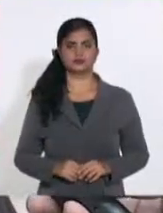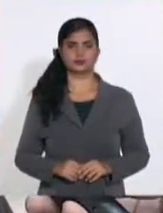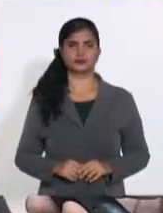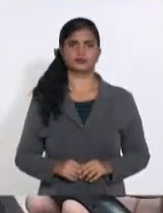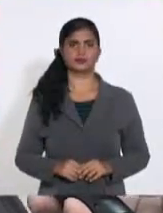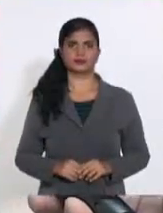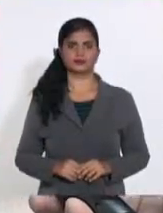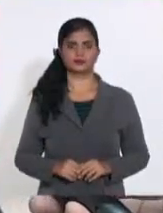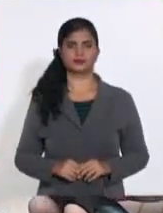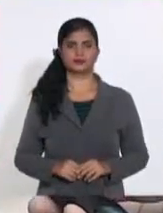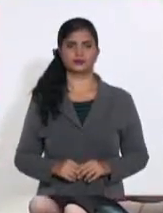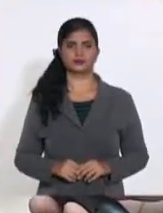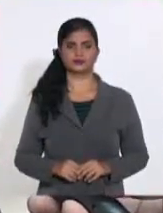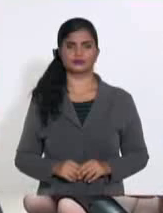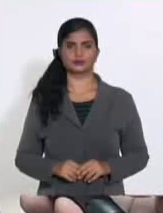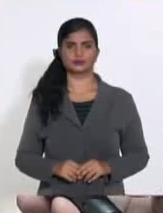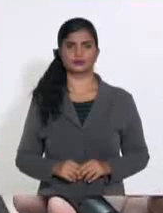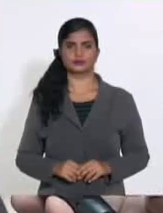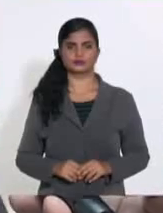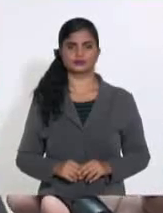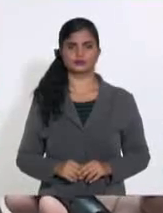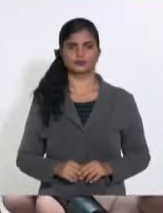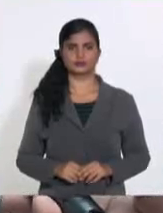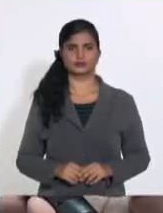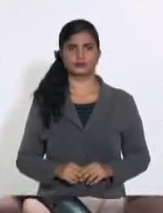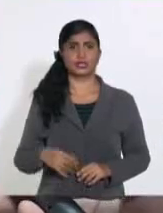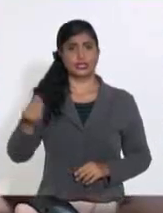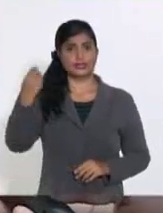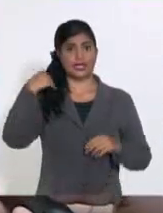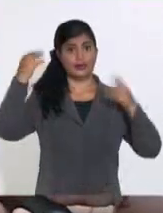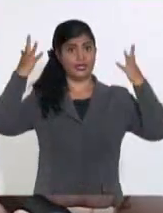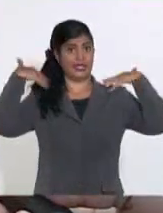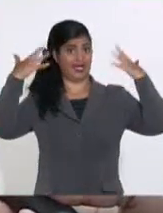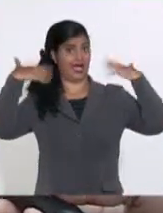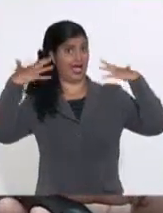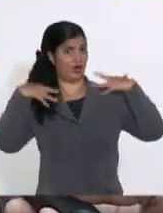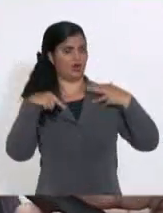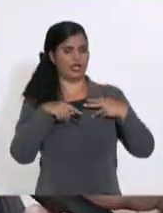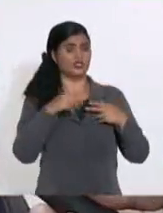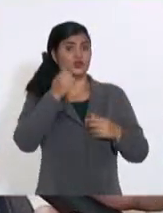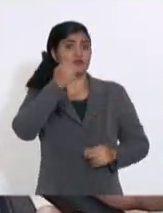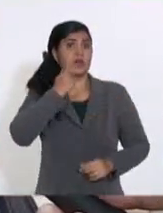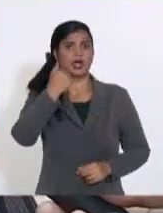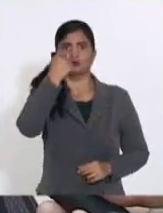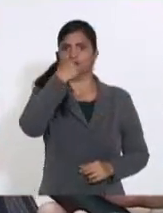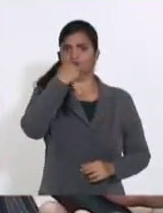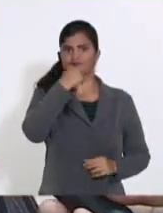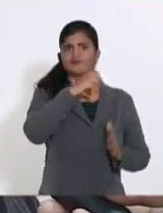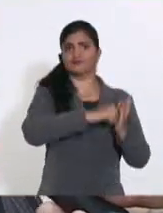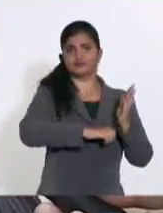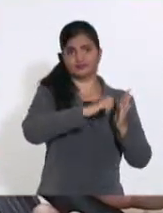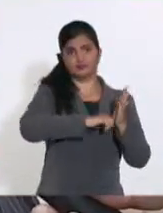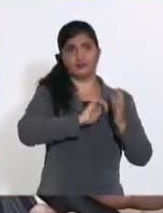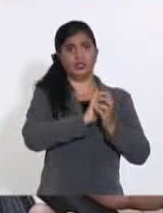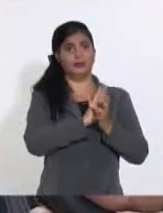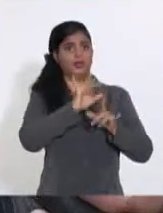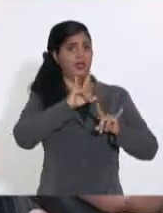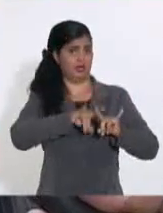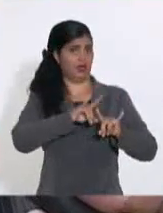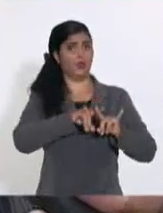para hacer el pronóstico de la demanda donde las variables meteorológicas indiscutiblemente tienen una incidencia en este comportamiento soda